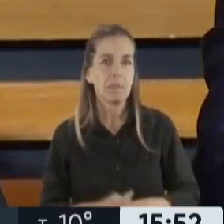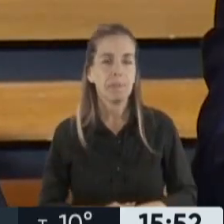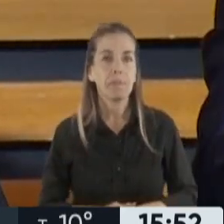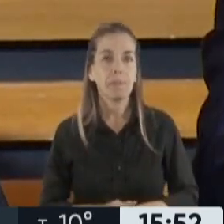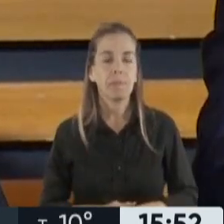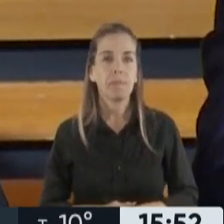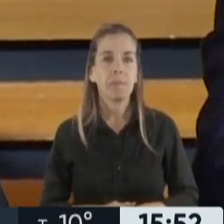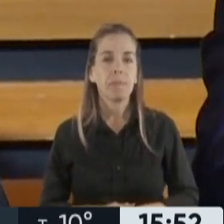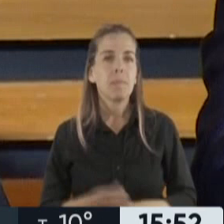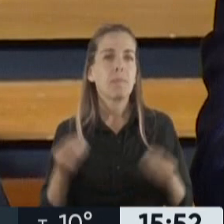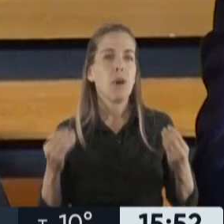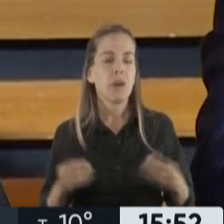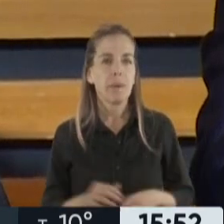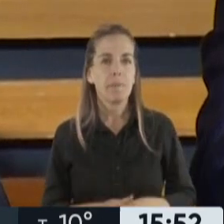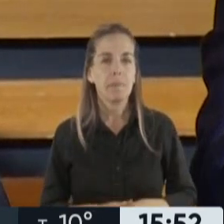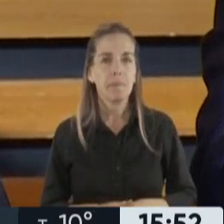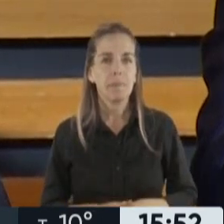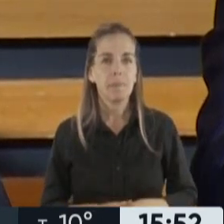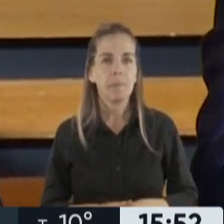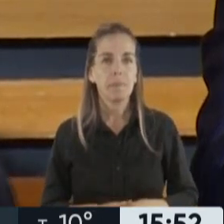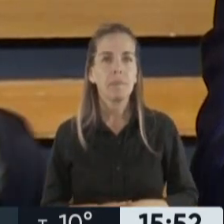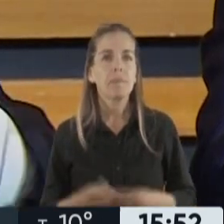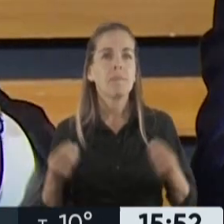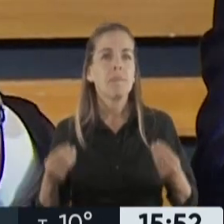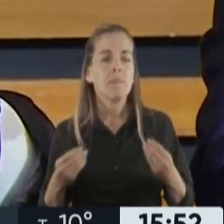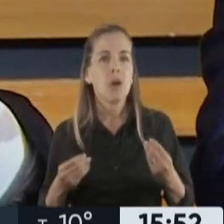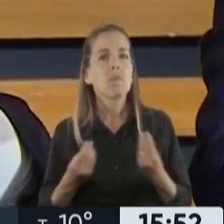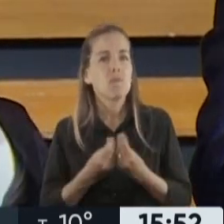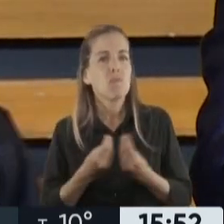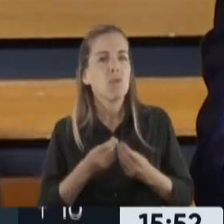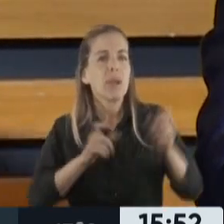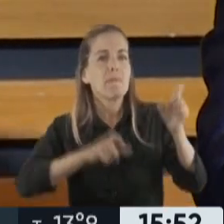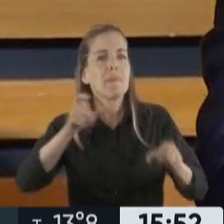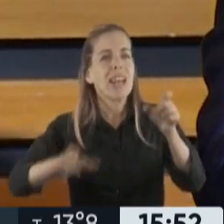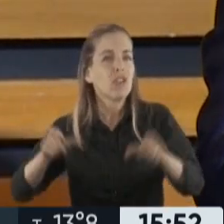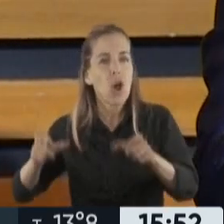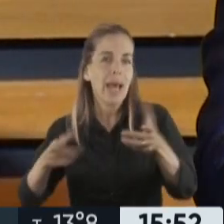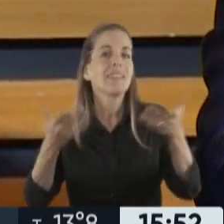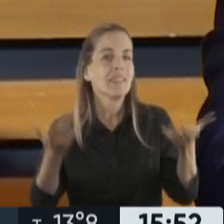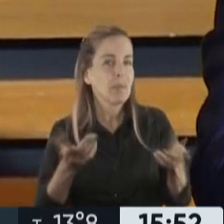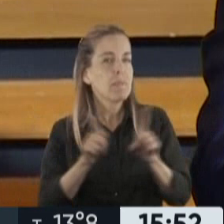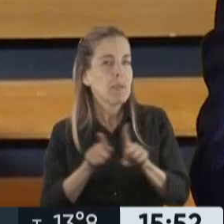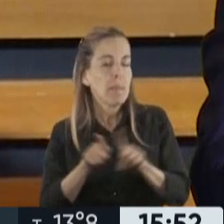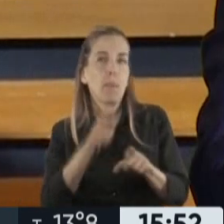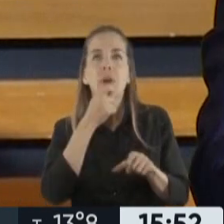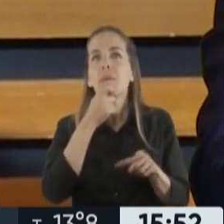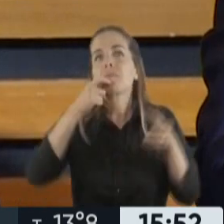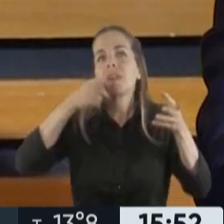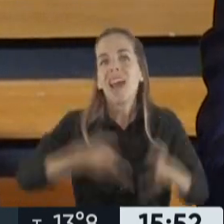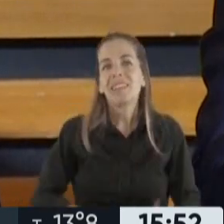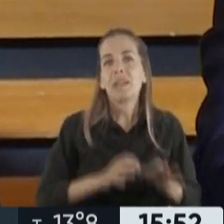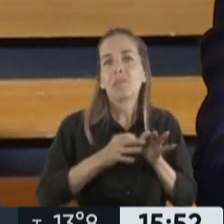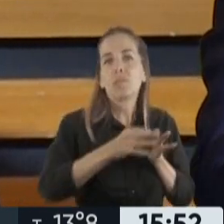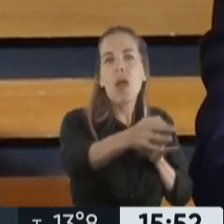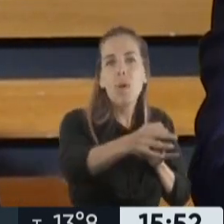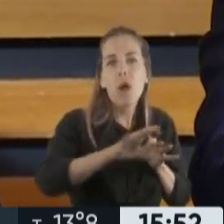que está dado fundamentalmente por la emigración de aquellos que están en pequeños pueblos del interior del